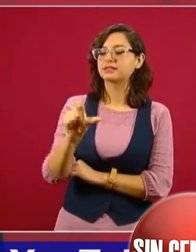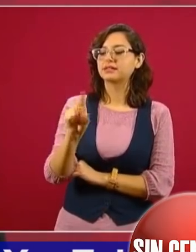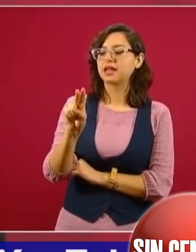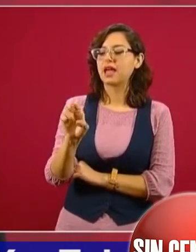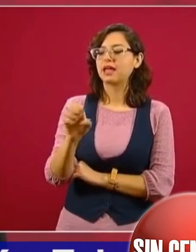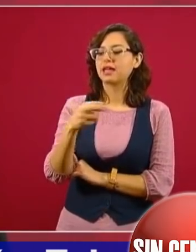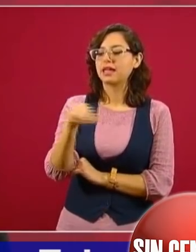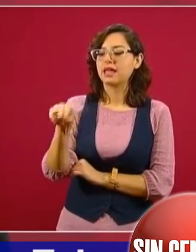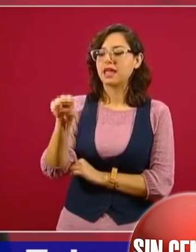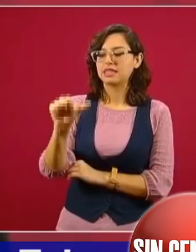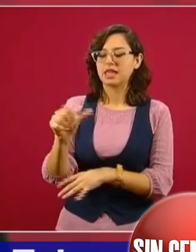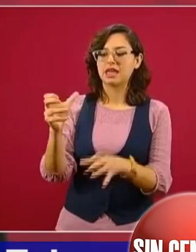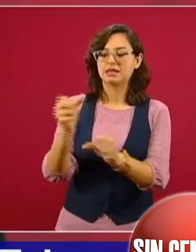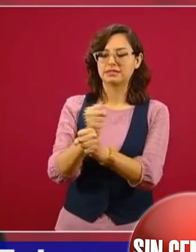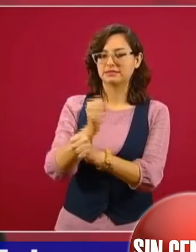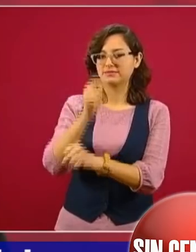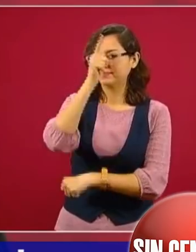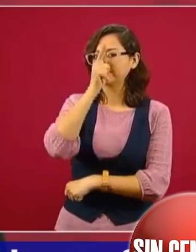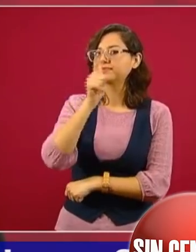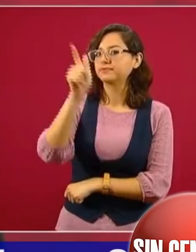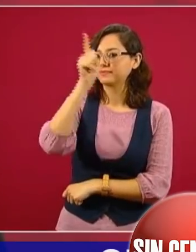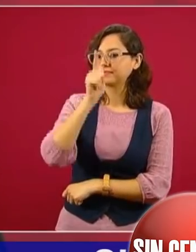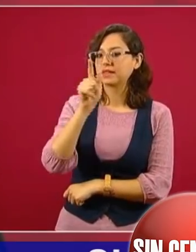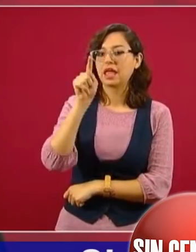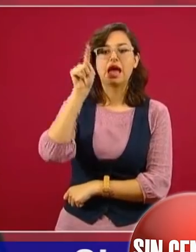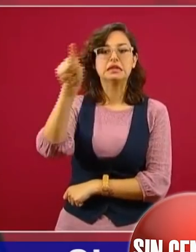que hay colas siempre.